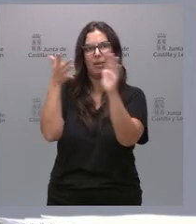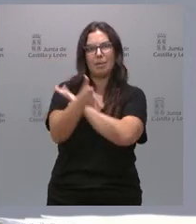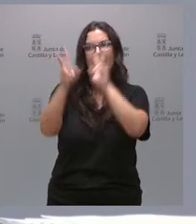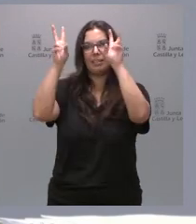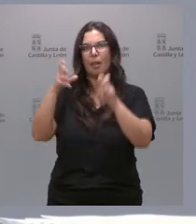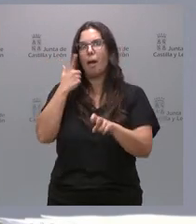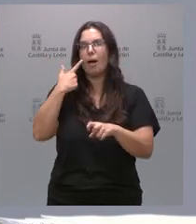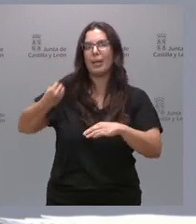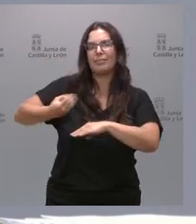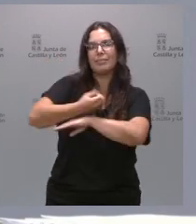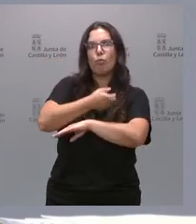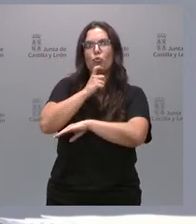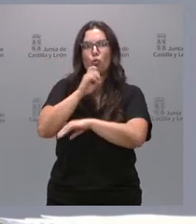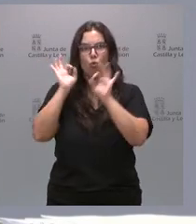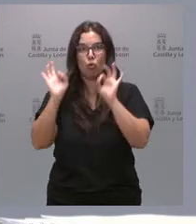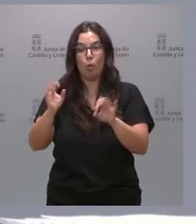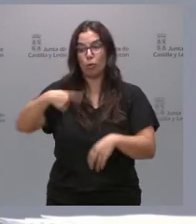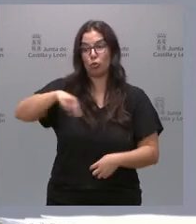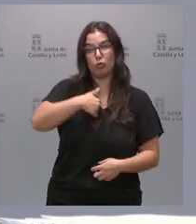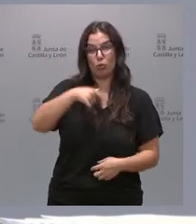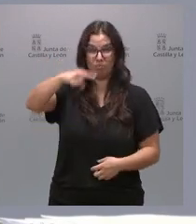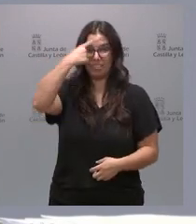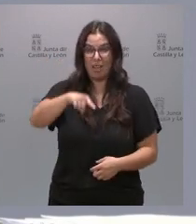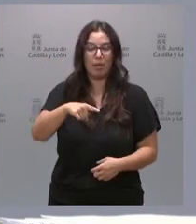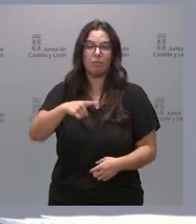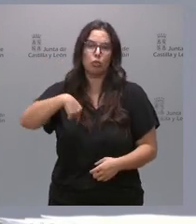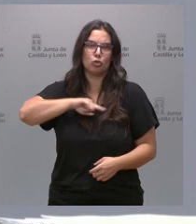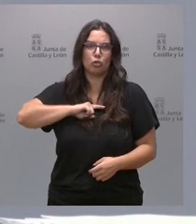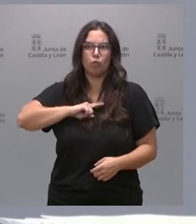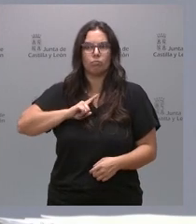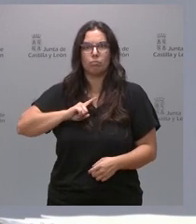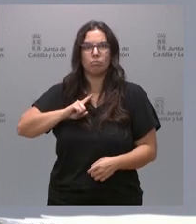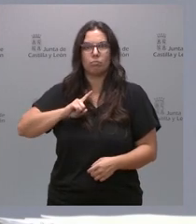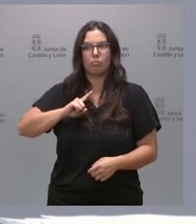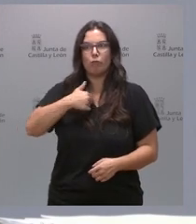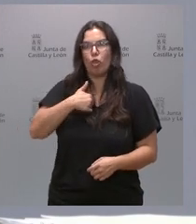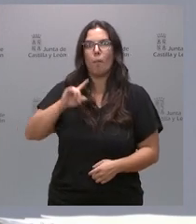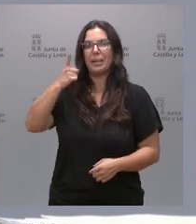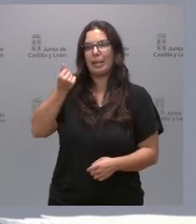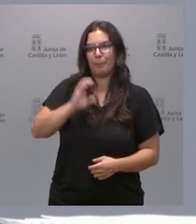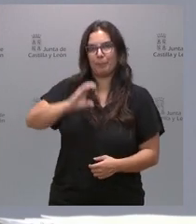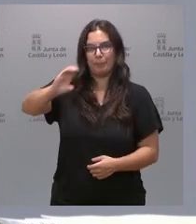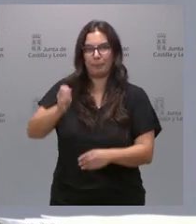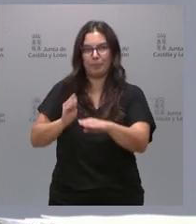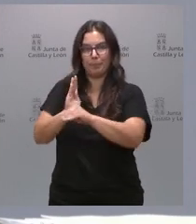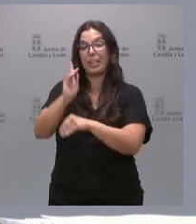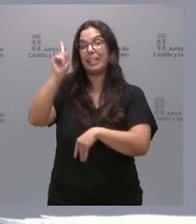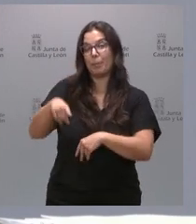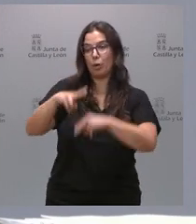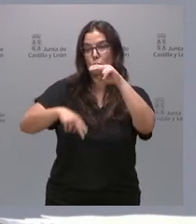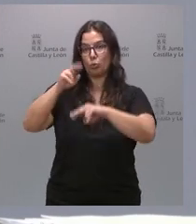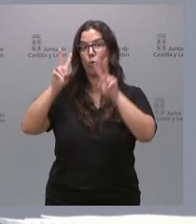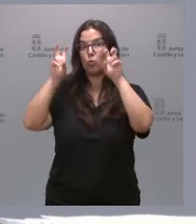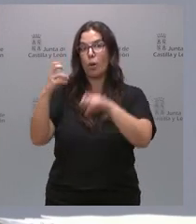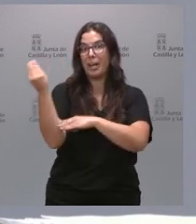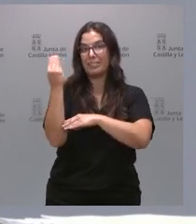donde nuestro papel es el papel que ustedes conocen que es fundamentalmente de financiación y también el papel de la construcción de la nueva estación de autobuses